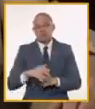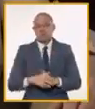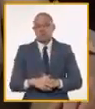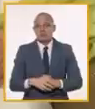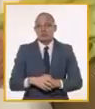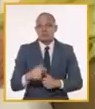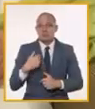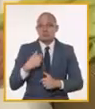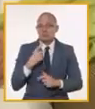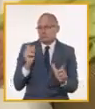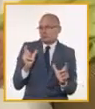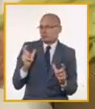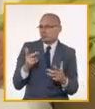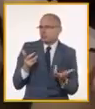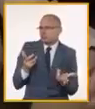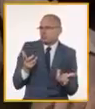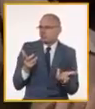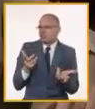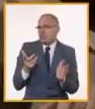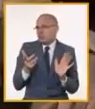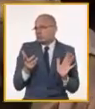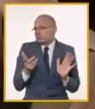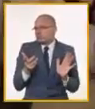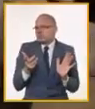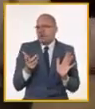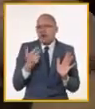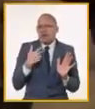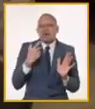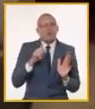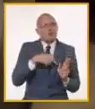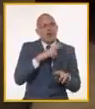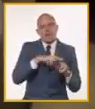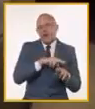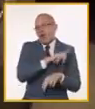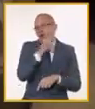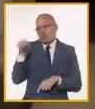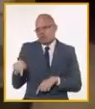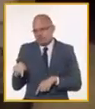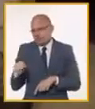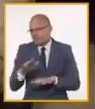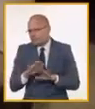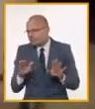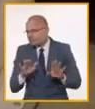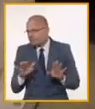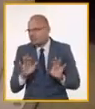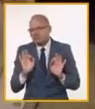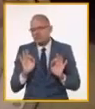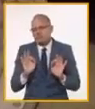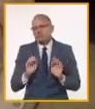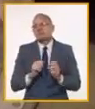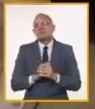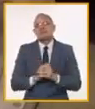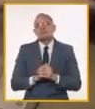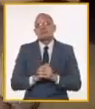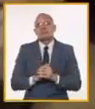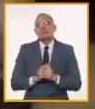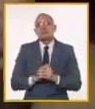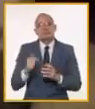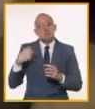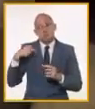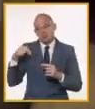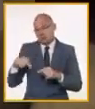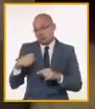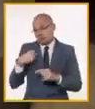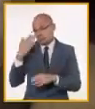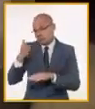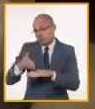designé. ¿Qué tiempo duró? Y al otro día para La Habana, con el hombre, pues yo irme, y al otro día vine para acá con él aquí, llegué aquí